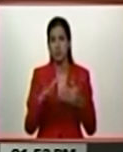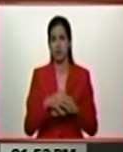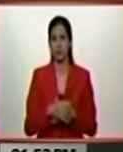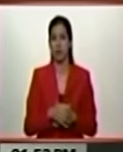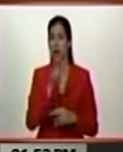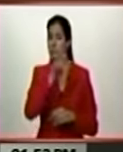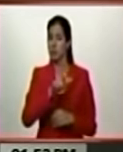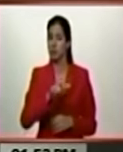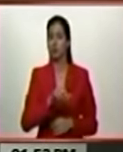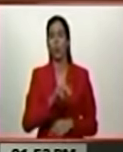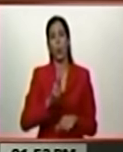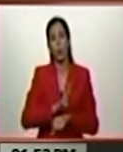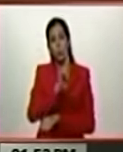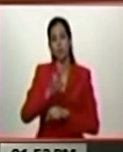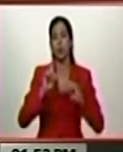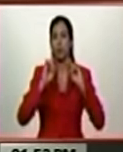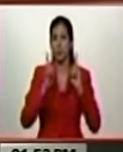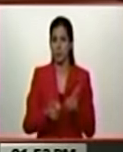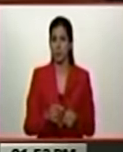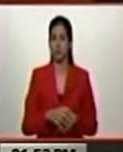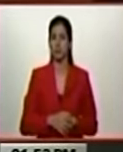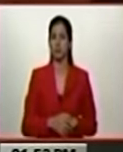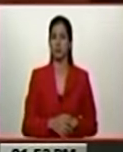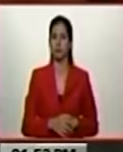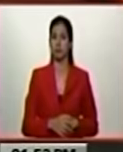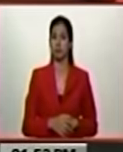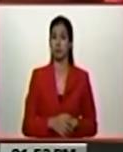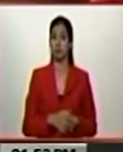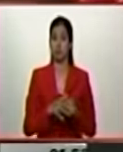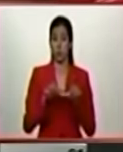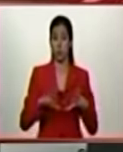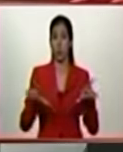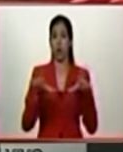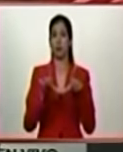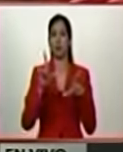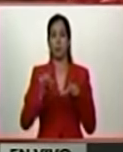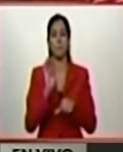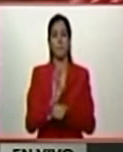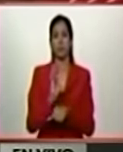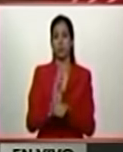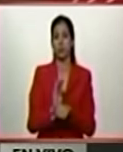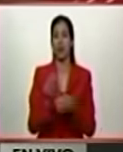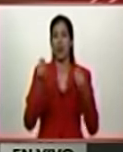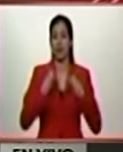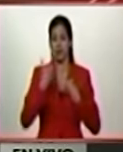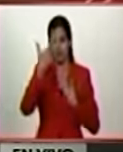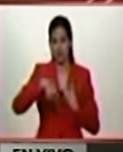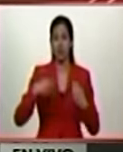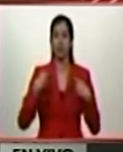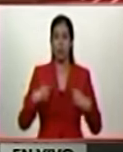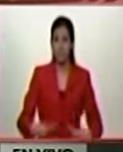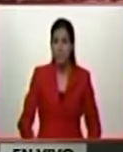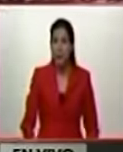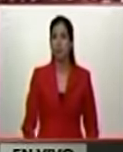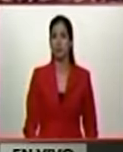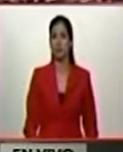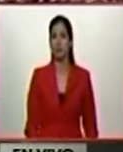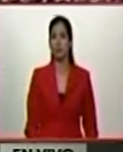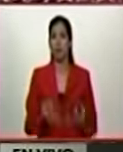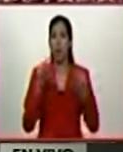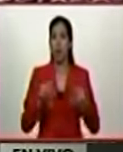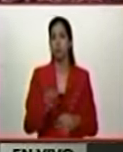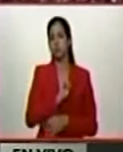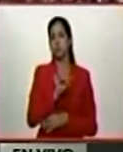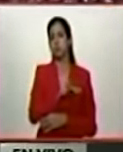a quienes transitan por esta vía. No solo es la infraestructura, sino también la protección a la vida humana, a la seguridad en el tránsito. Y